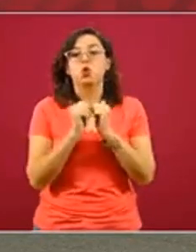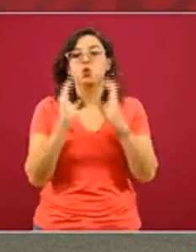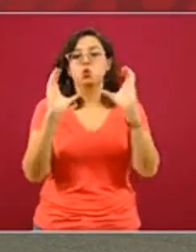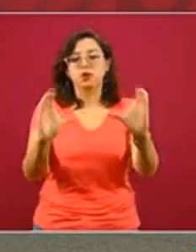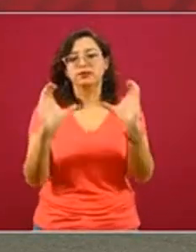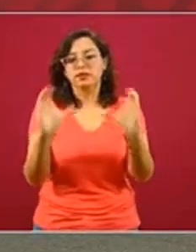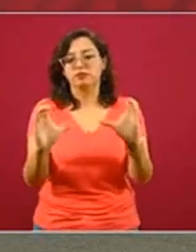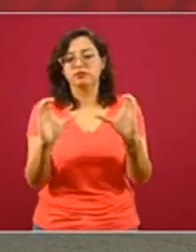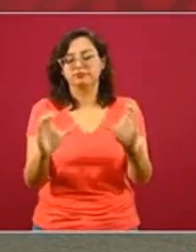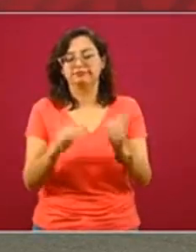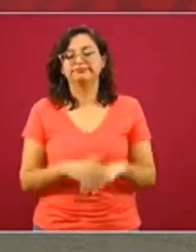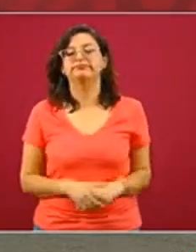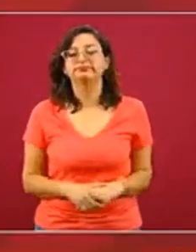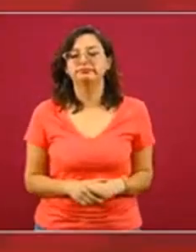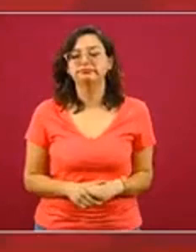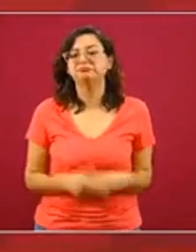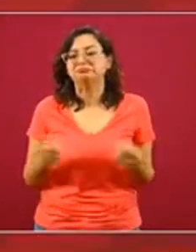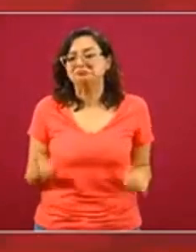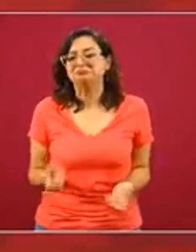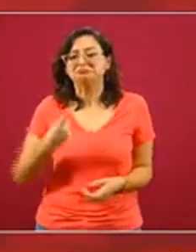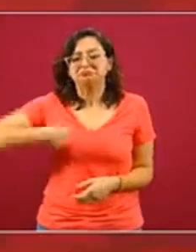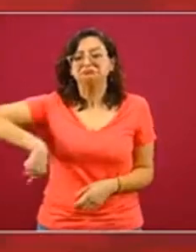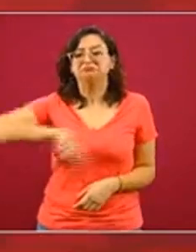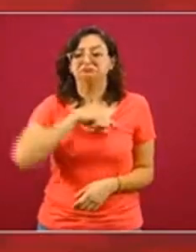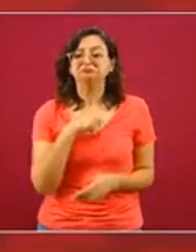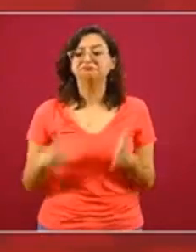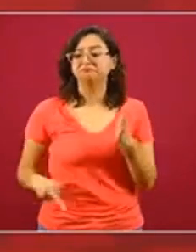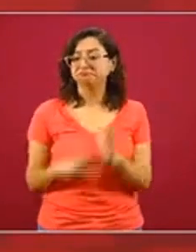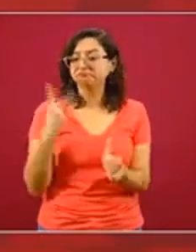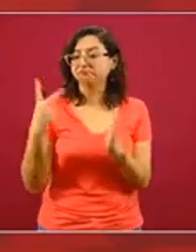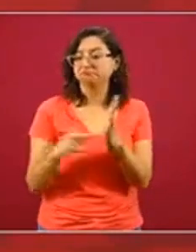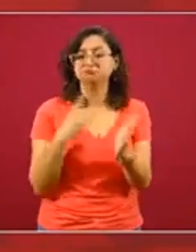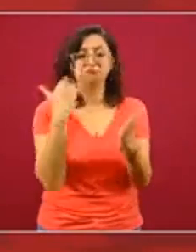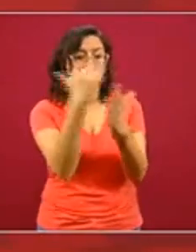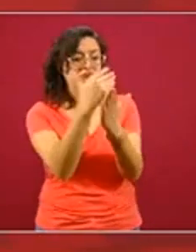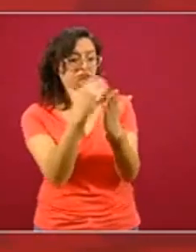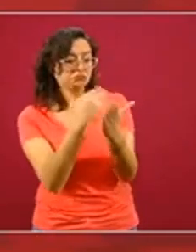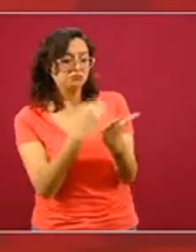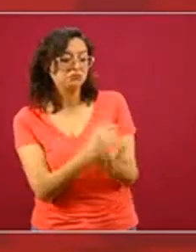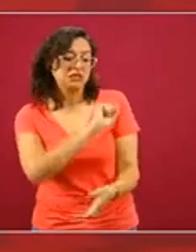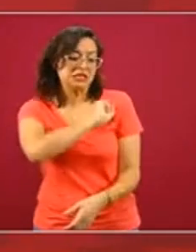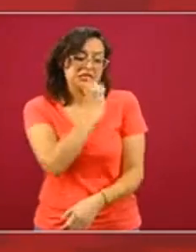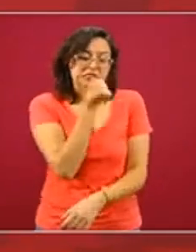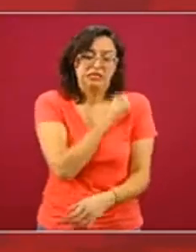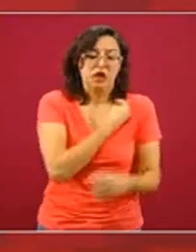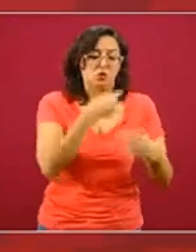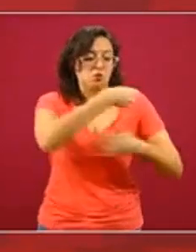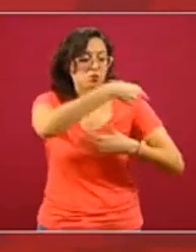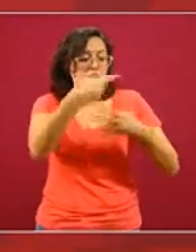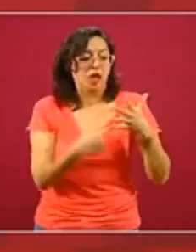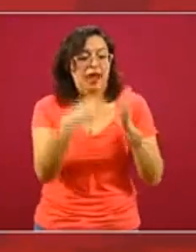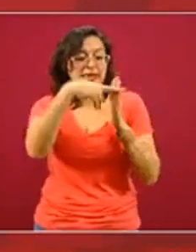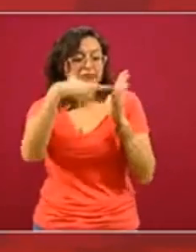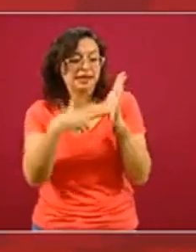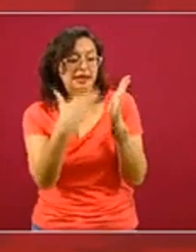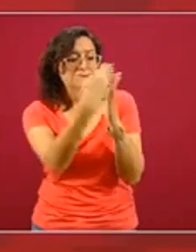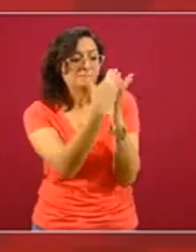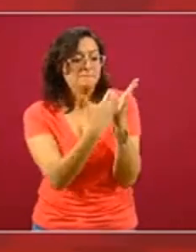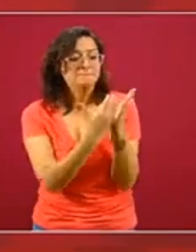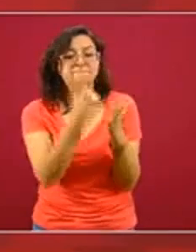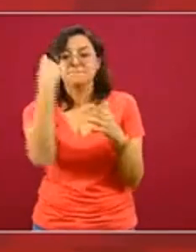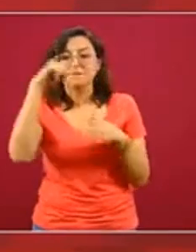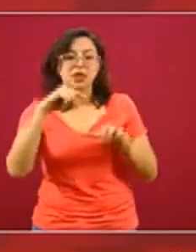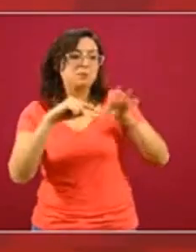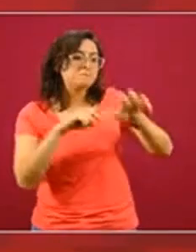posible. Y por eso hemos ido desarrollando protocolos de seguridad sanitaria para los distintos